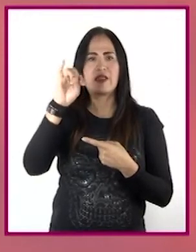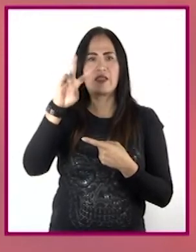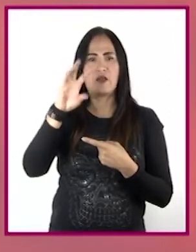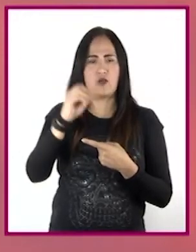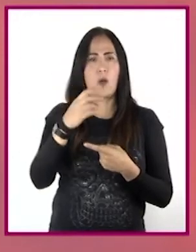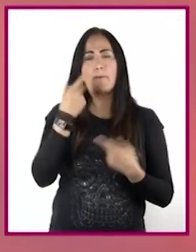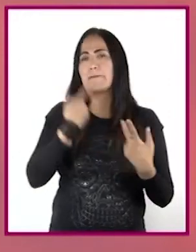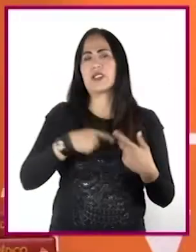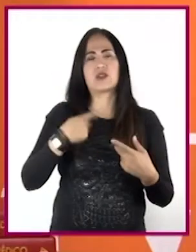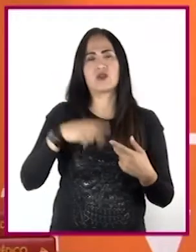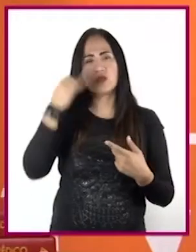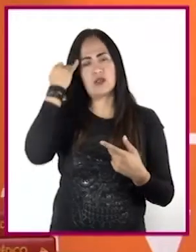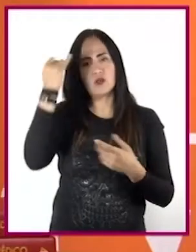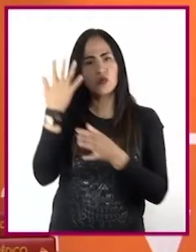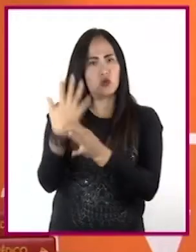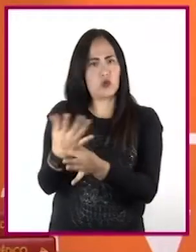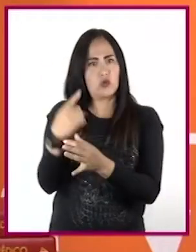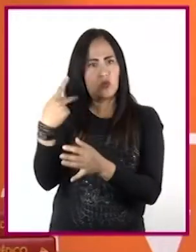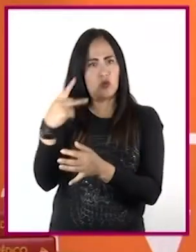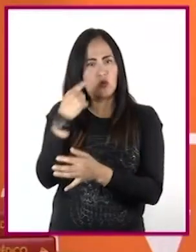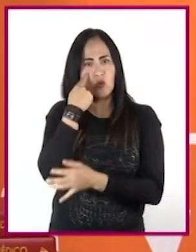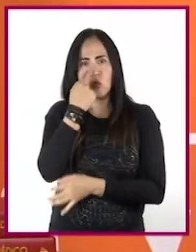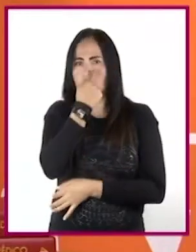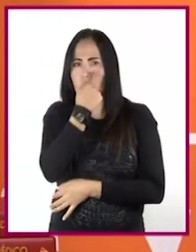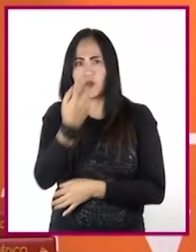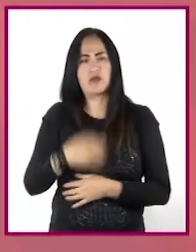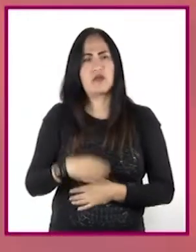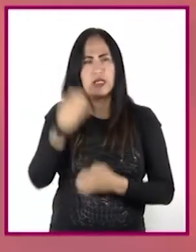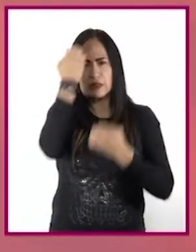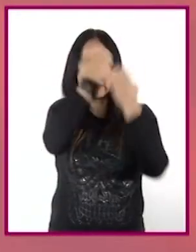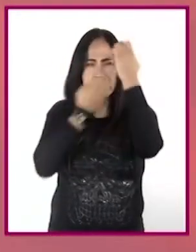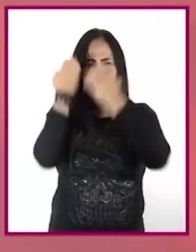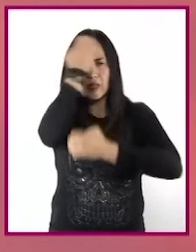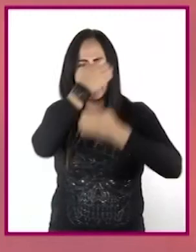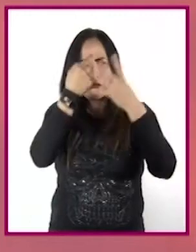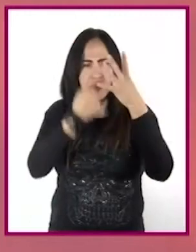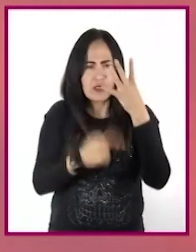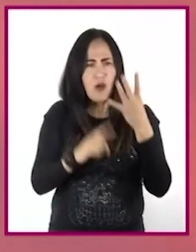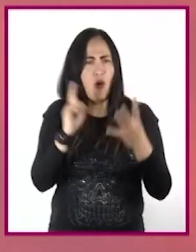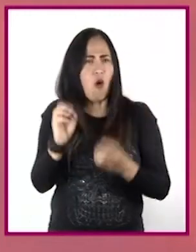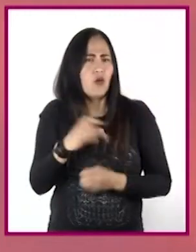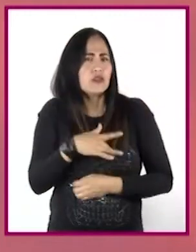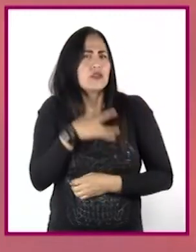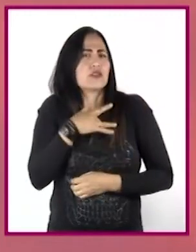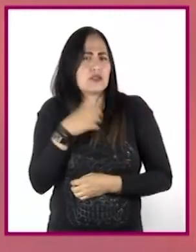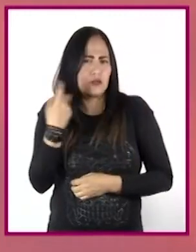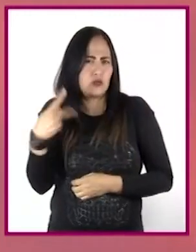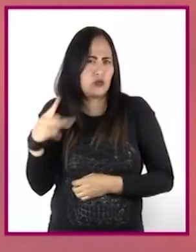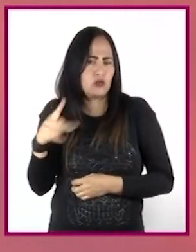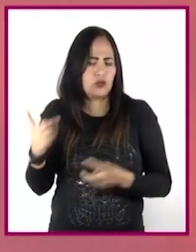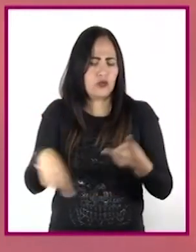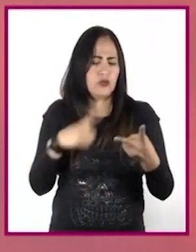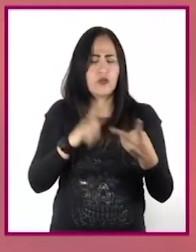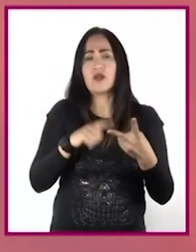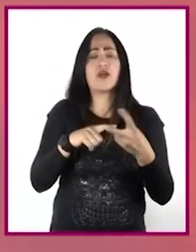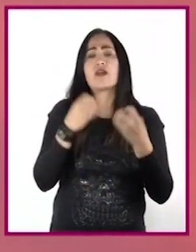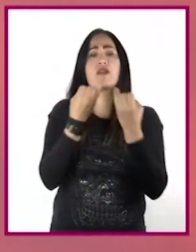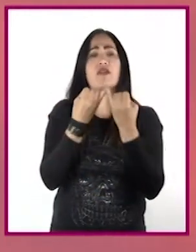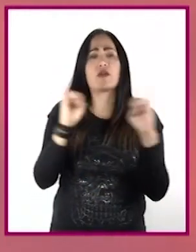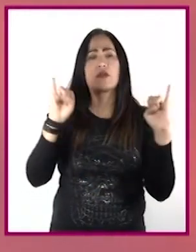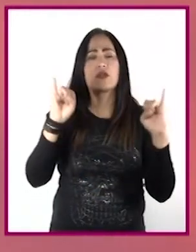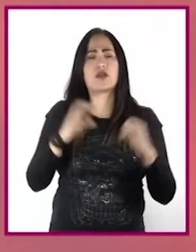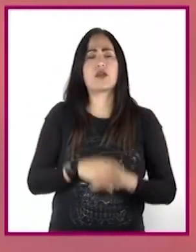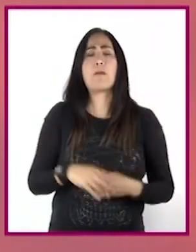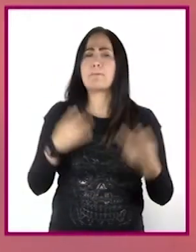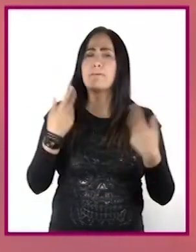personal del autor, su análisis, punto de vista o apreciación. Es independiente. Quien